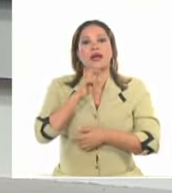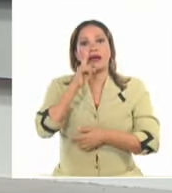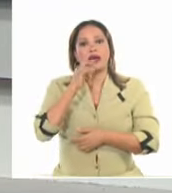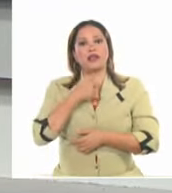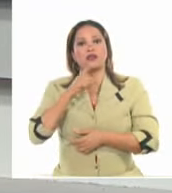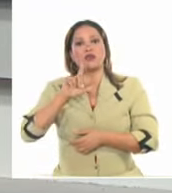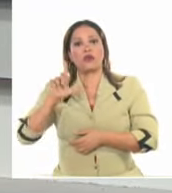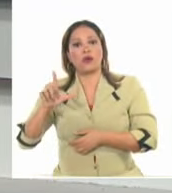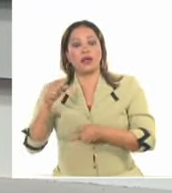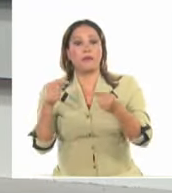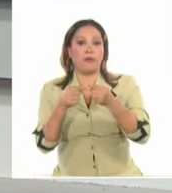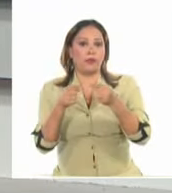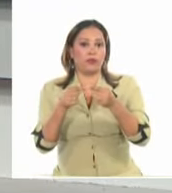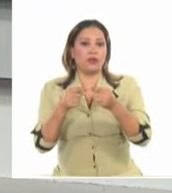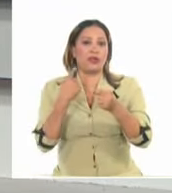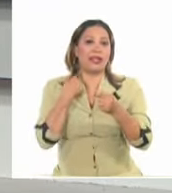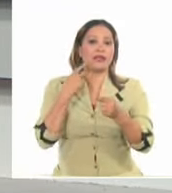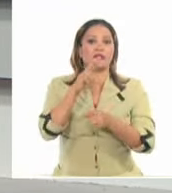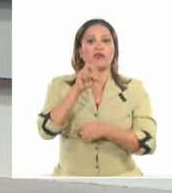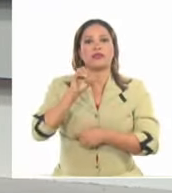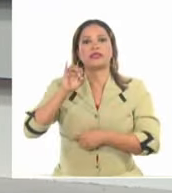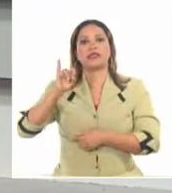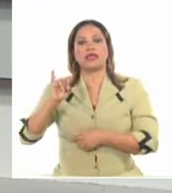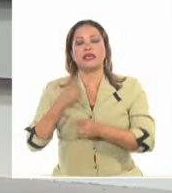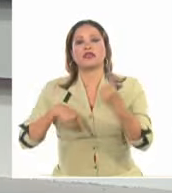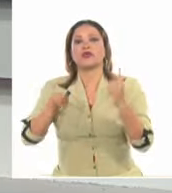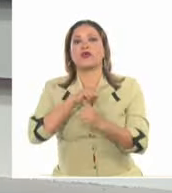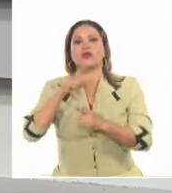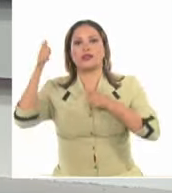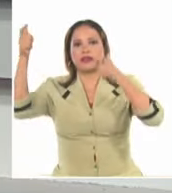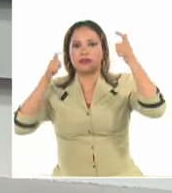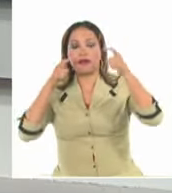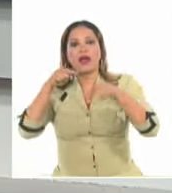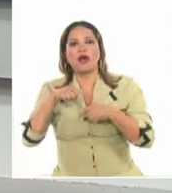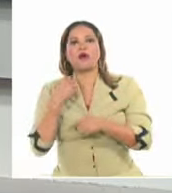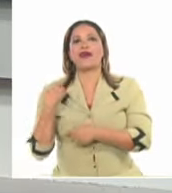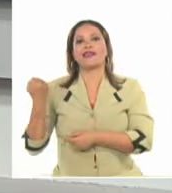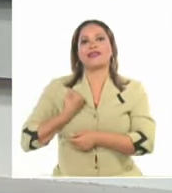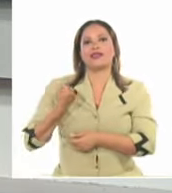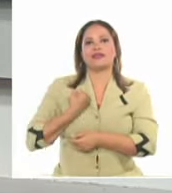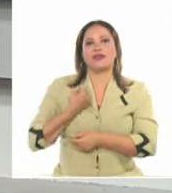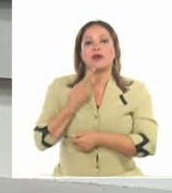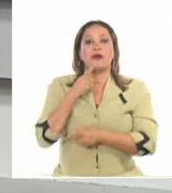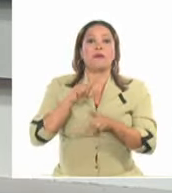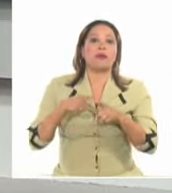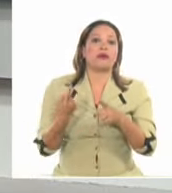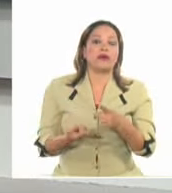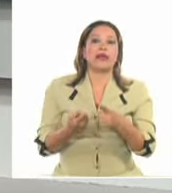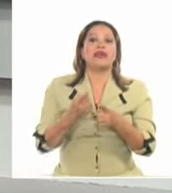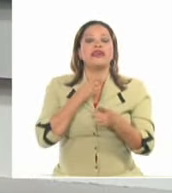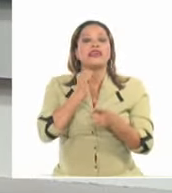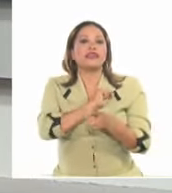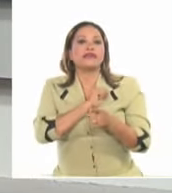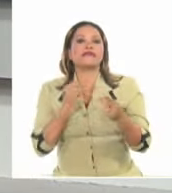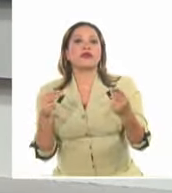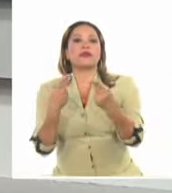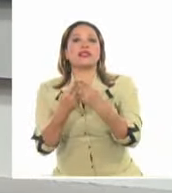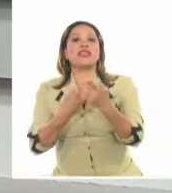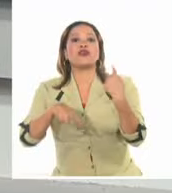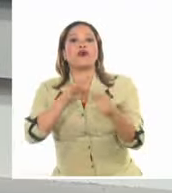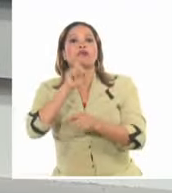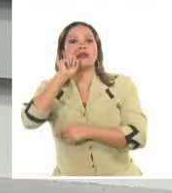opositor factible en 2006 frente a Chávez, ahora es visto como traidor por lanzarse fuera de plan a querer competir contra Maduro, y